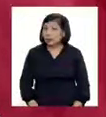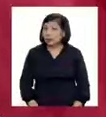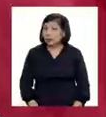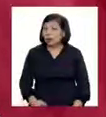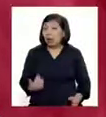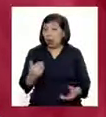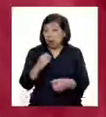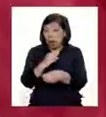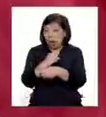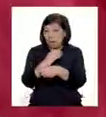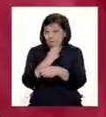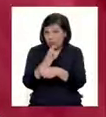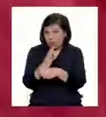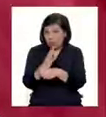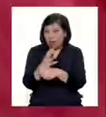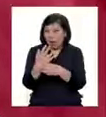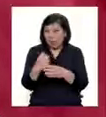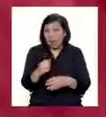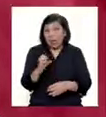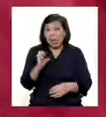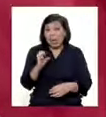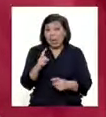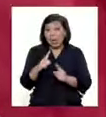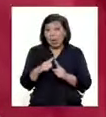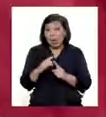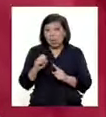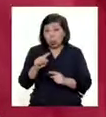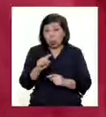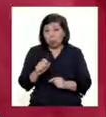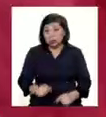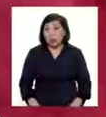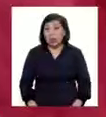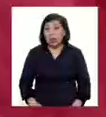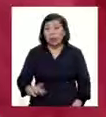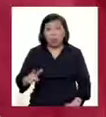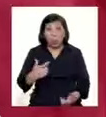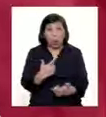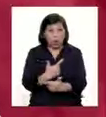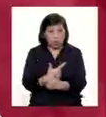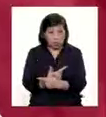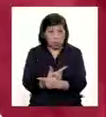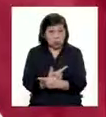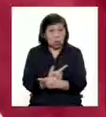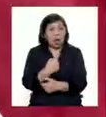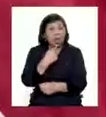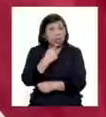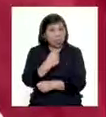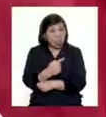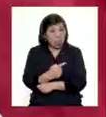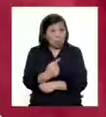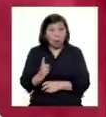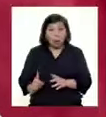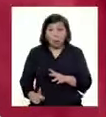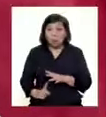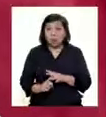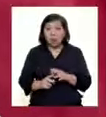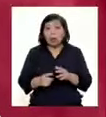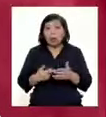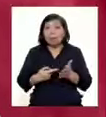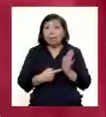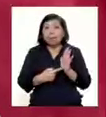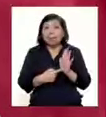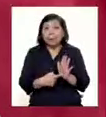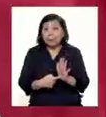durante la madrugada también la empresa Etusa de San Juan del Lurigancho, entendemos que ha denunciado también que apareció una nota